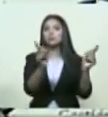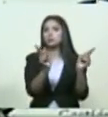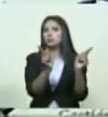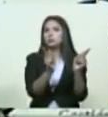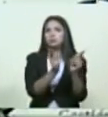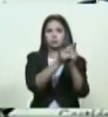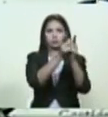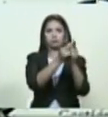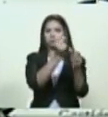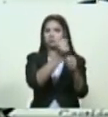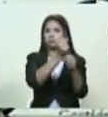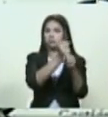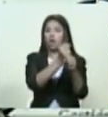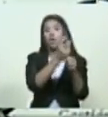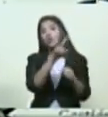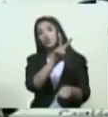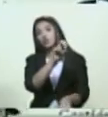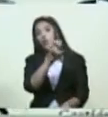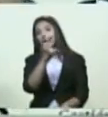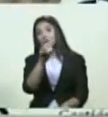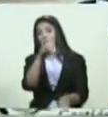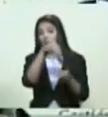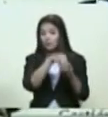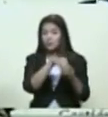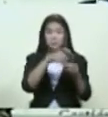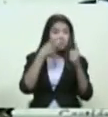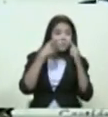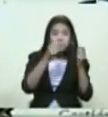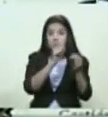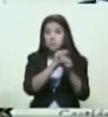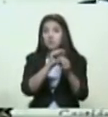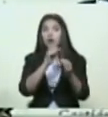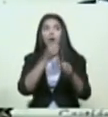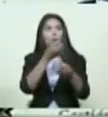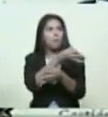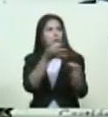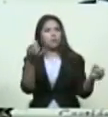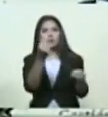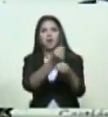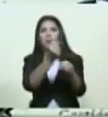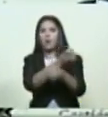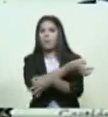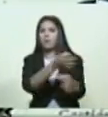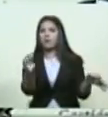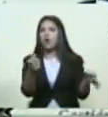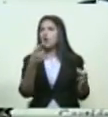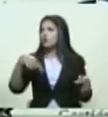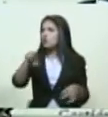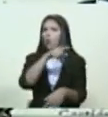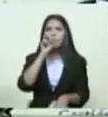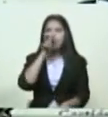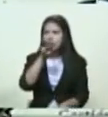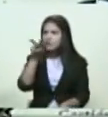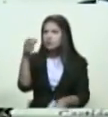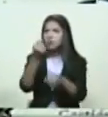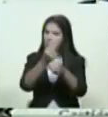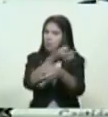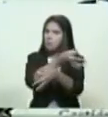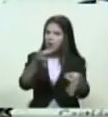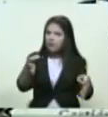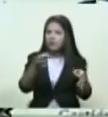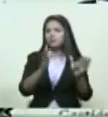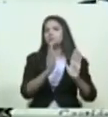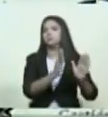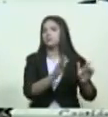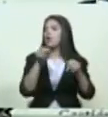empleados, de los cuales 200 eran los que estaban en el terreno, se hizo ese asombroso trabajo que todos hemos visto. Bueno, a